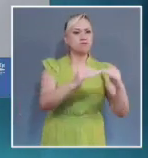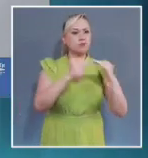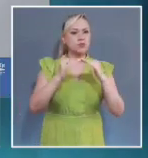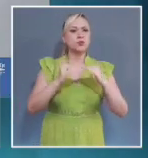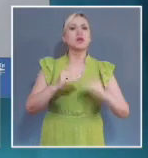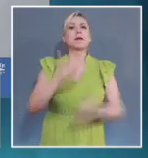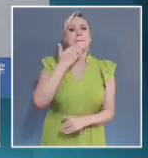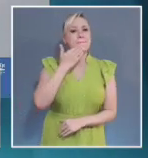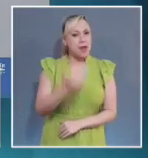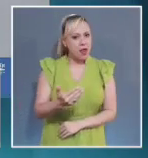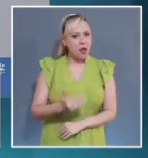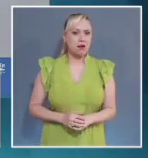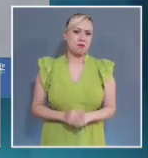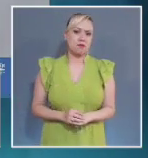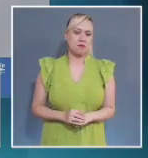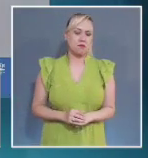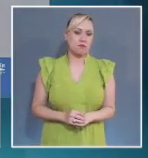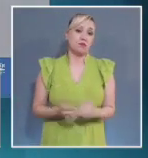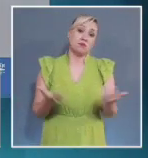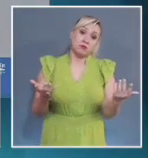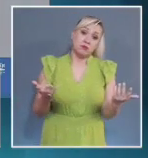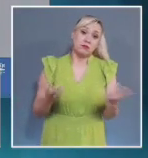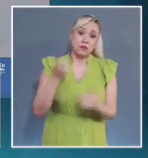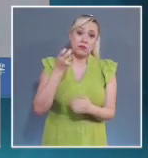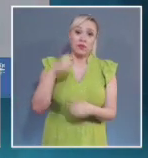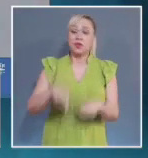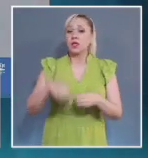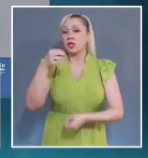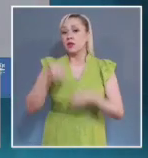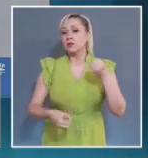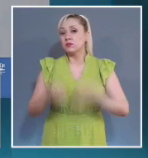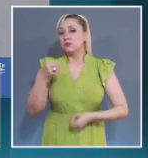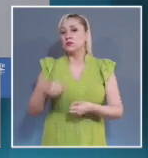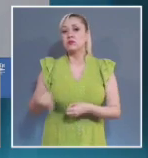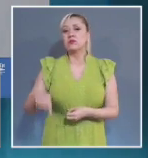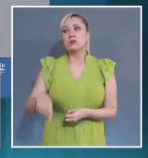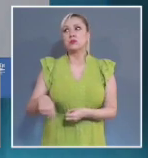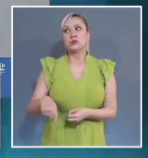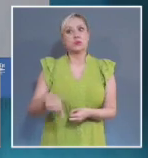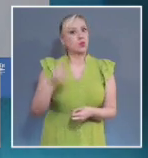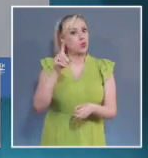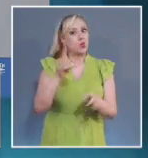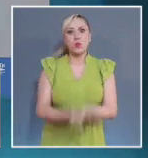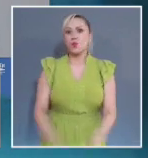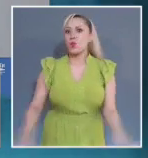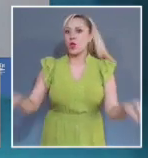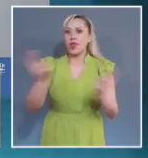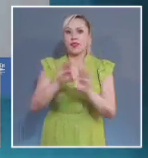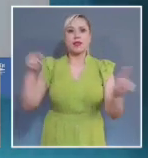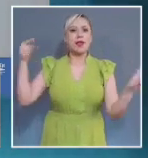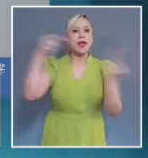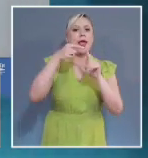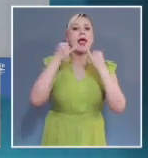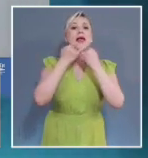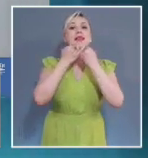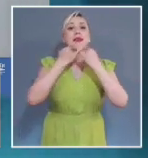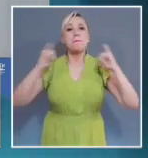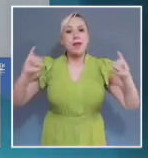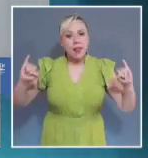democracia, los tribunales se rigen por los valores centrales de independencia e